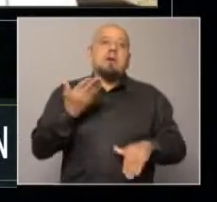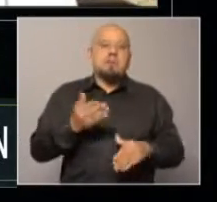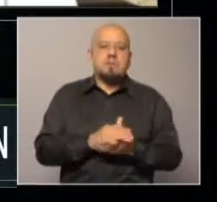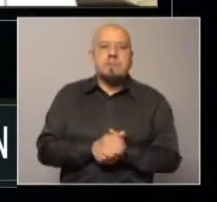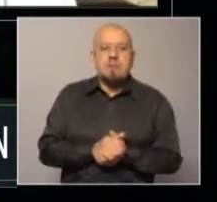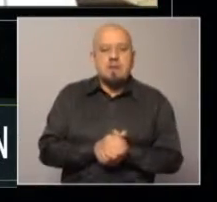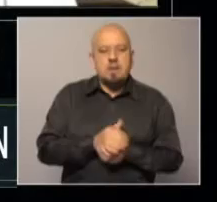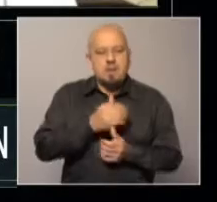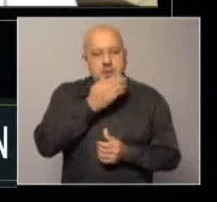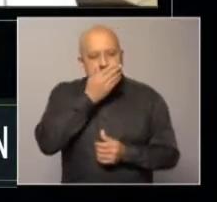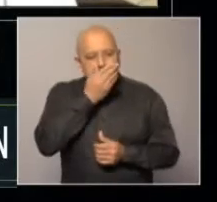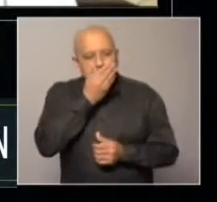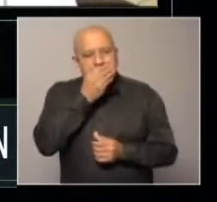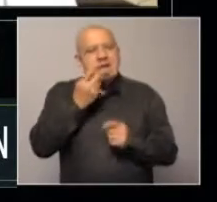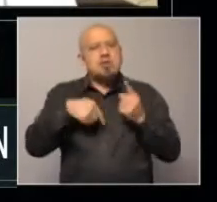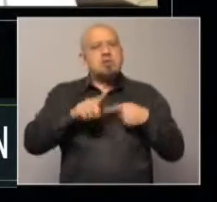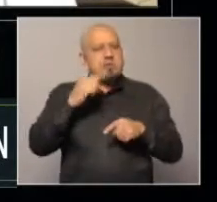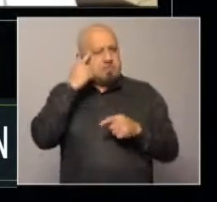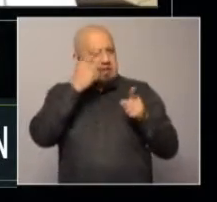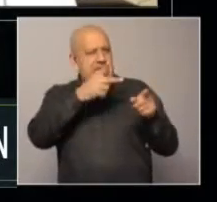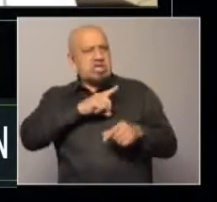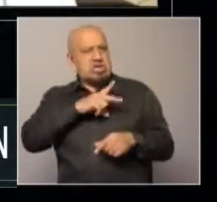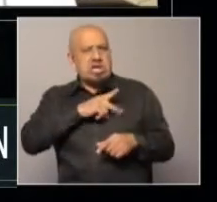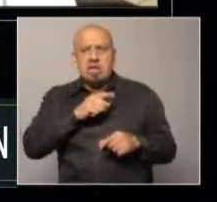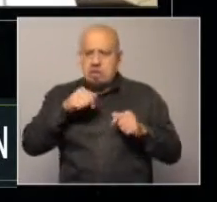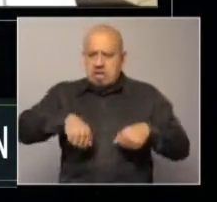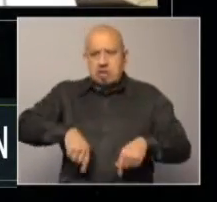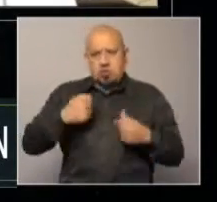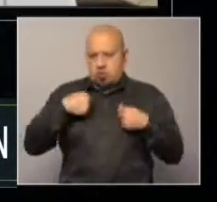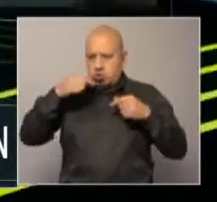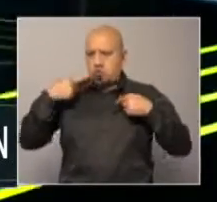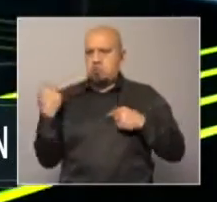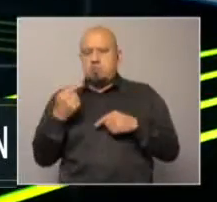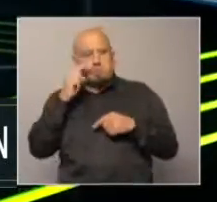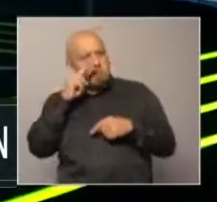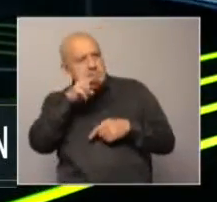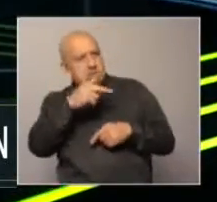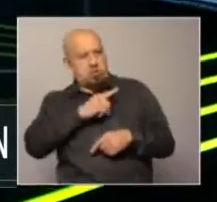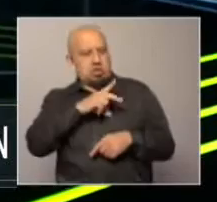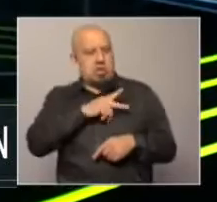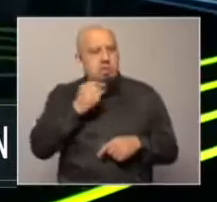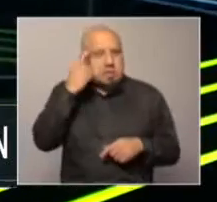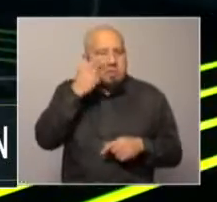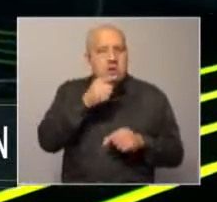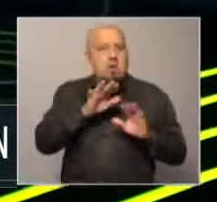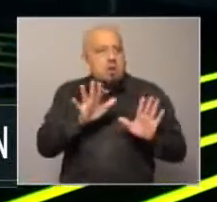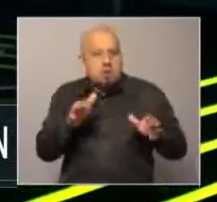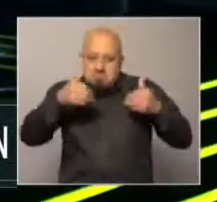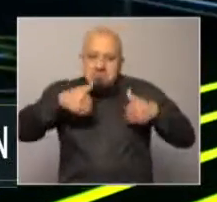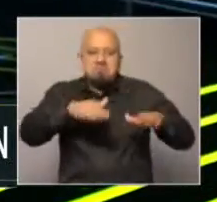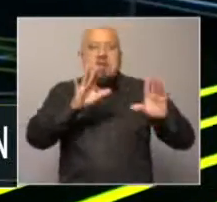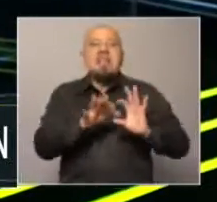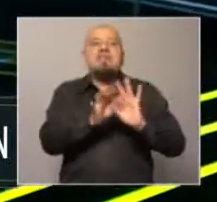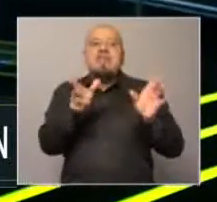a contrapelo de lo que uno piensa de Chile históricamente, por lo menos en estos últimos 20, 30 años, donde se dejó todo librado al